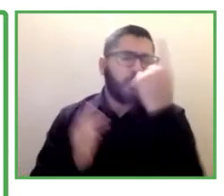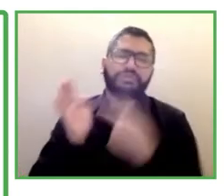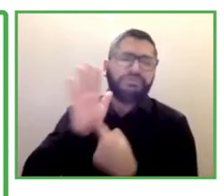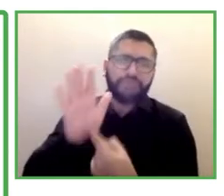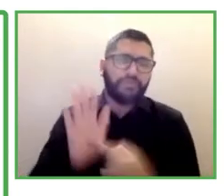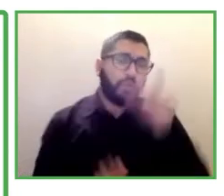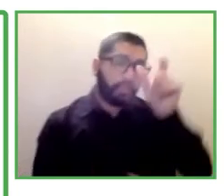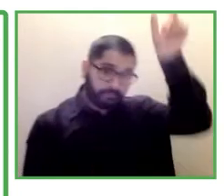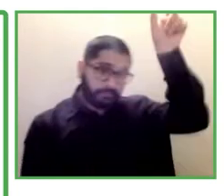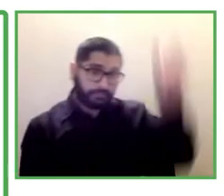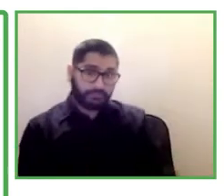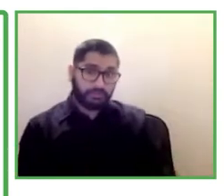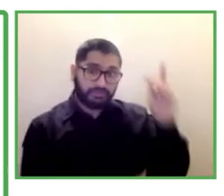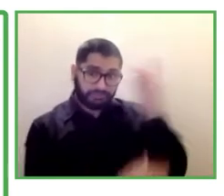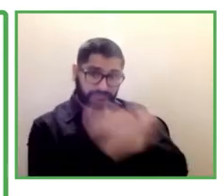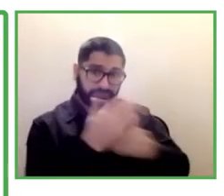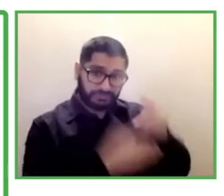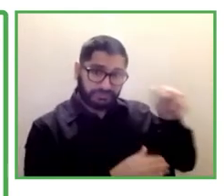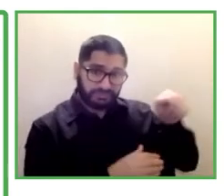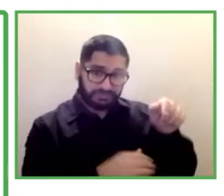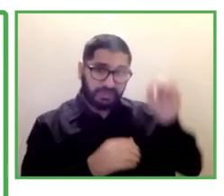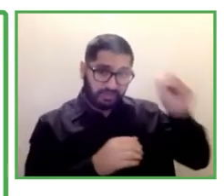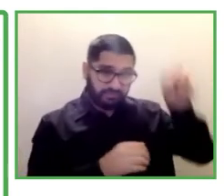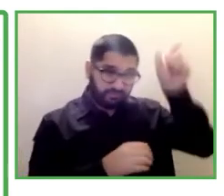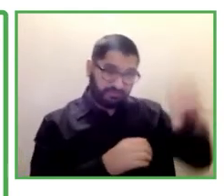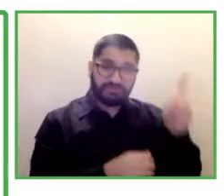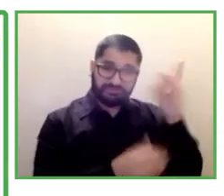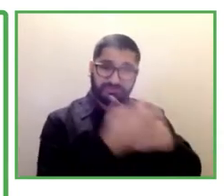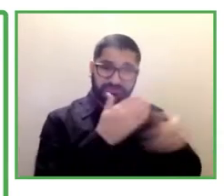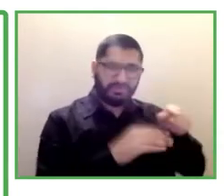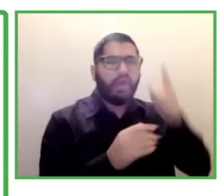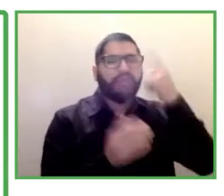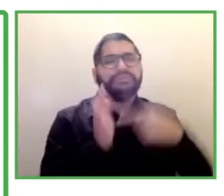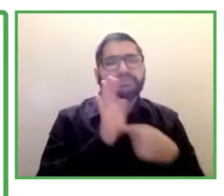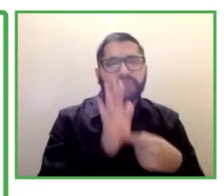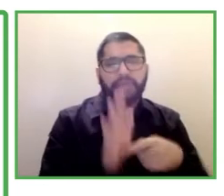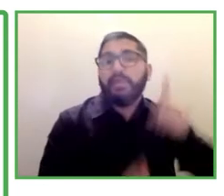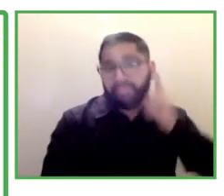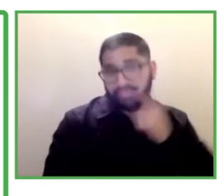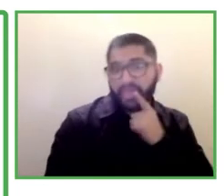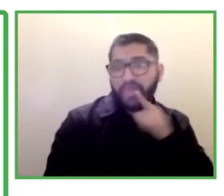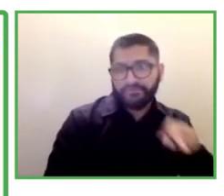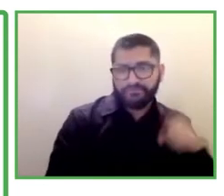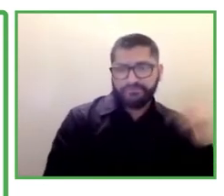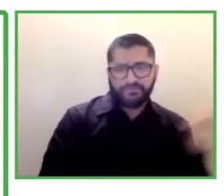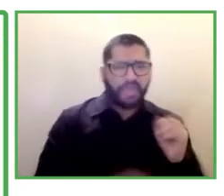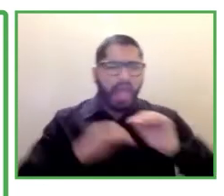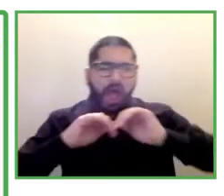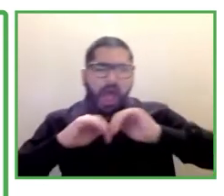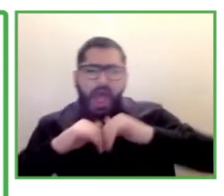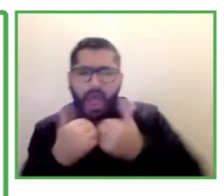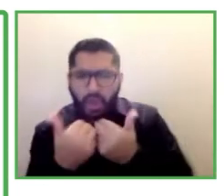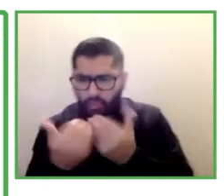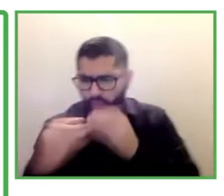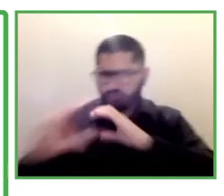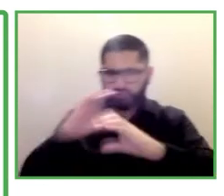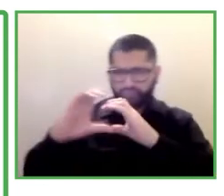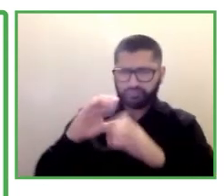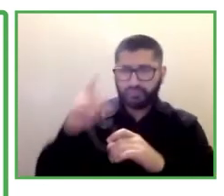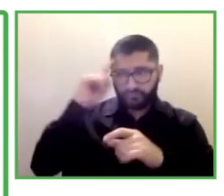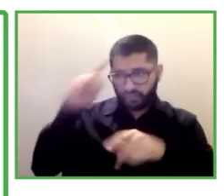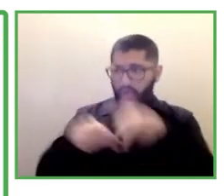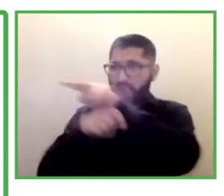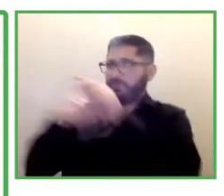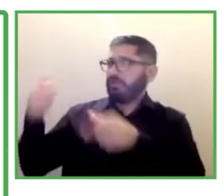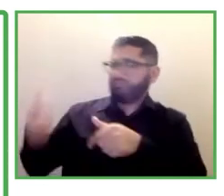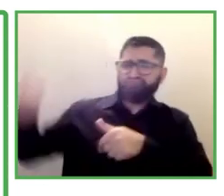con discapacidad auditiva comunicándose con un administrador que comía chicle, no se